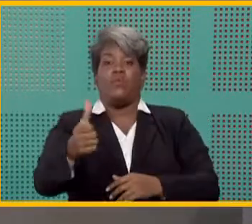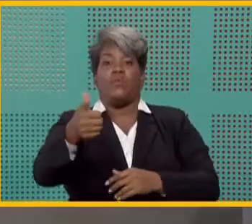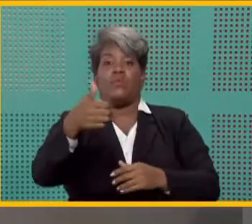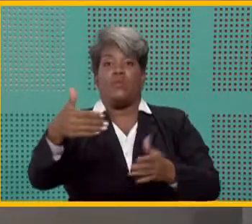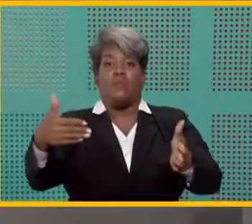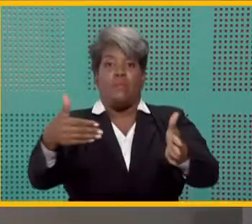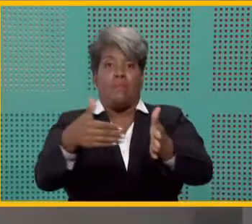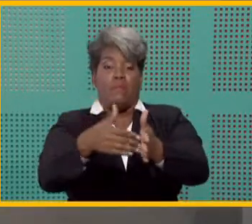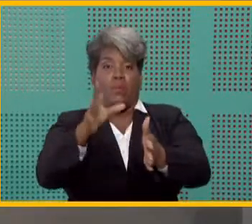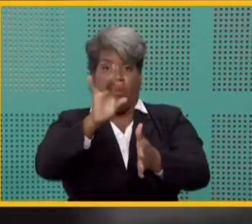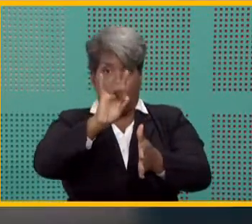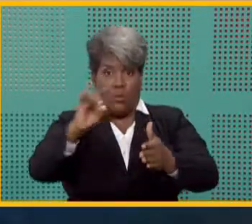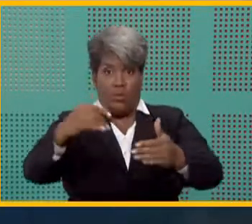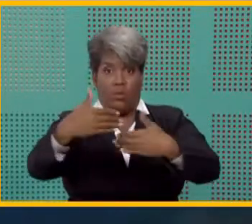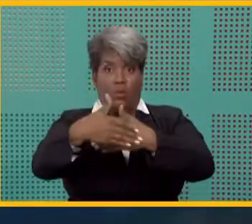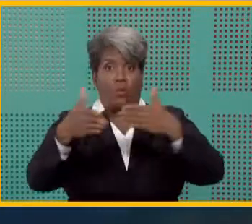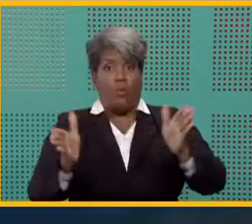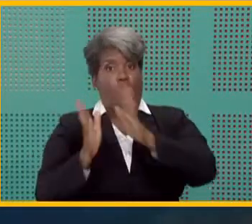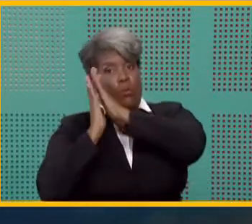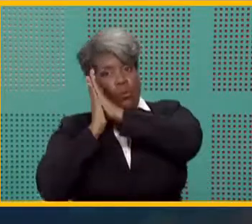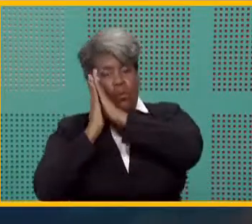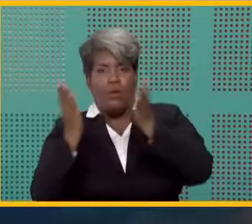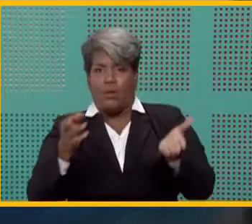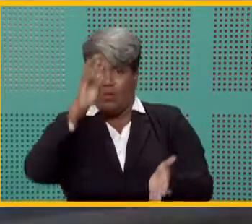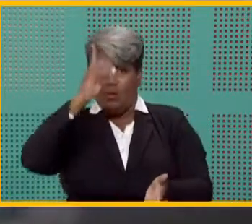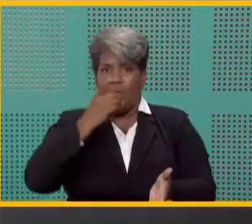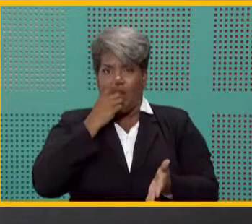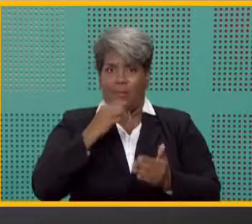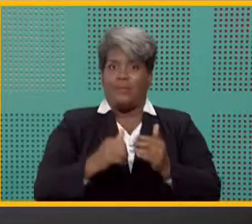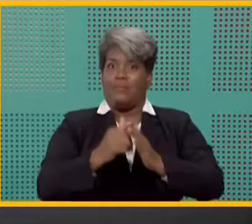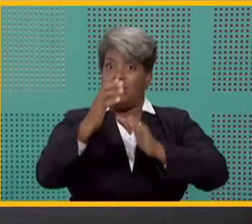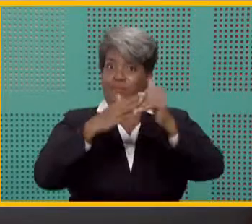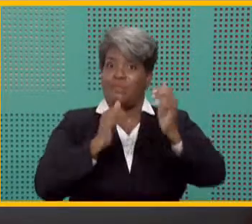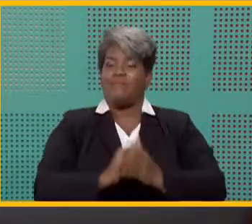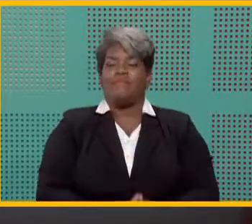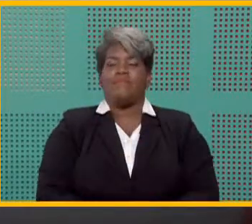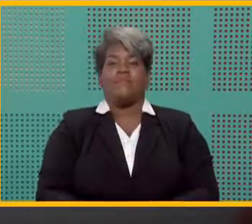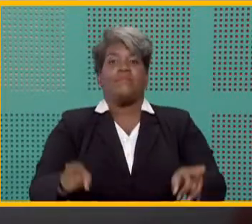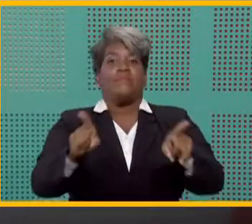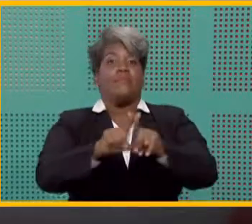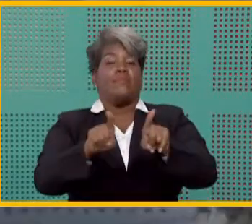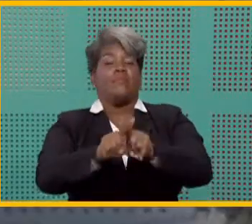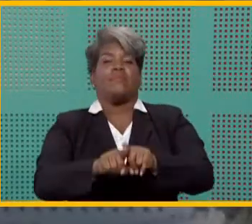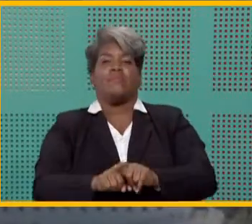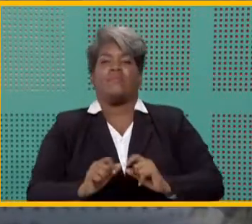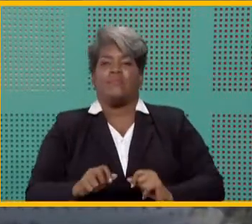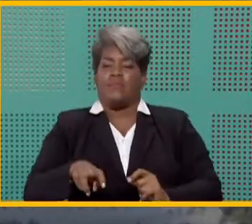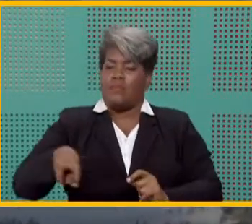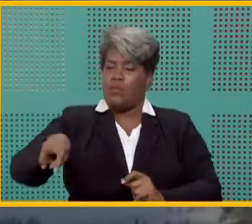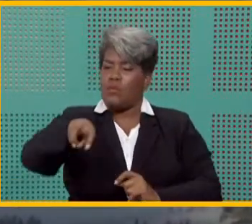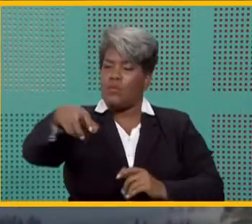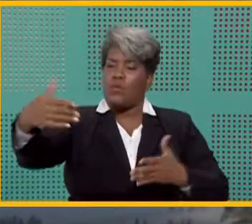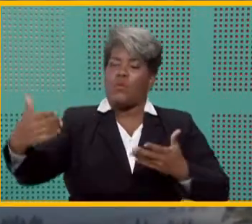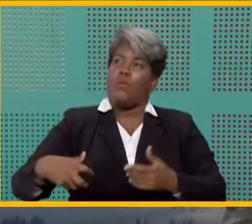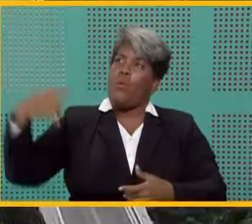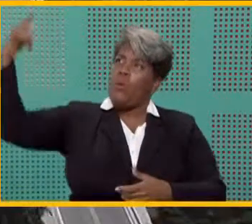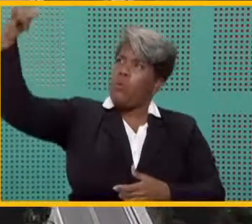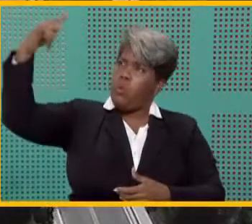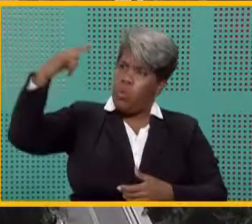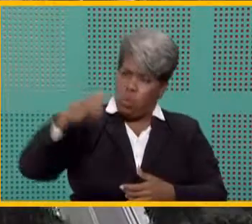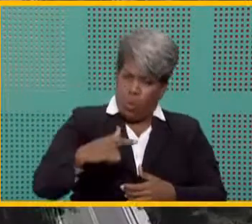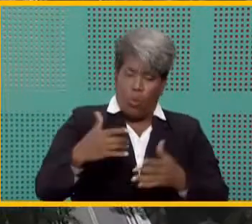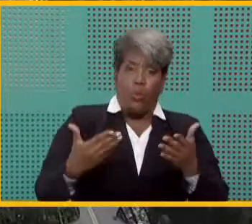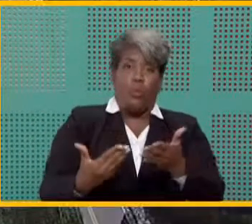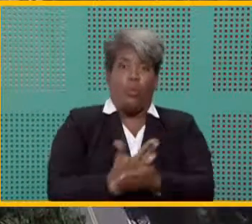nuevas habitaciones hoteleras en la República Dominicana. Además, se ha iniciado una nueva ruta aérea Ottawa-Puerto